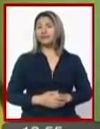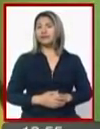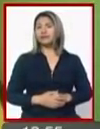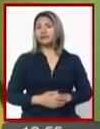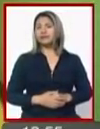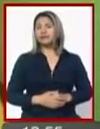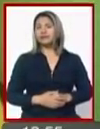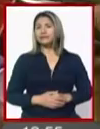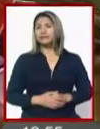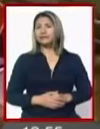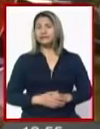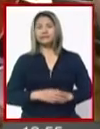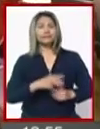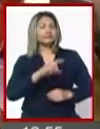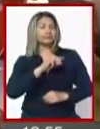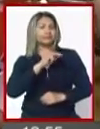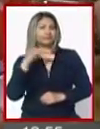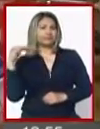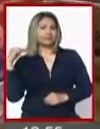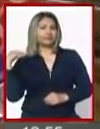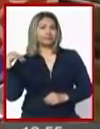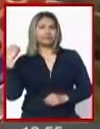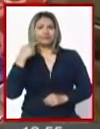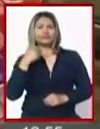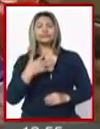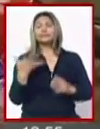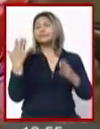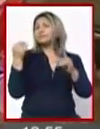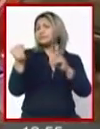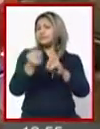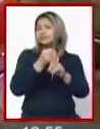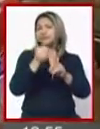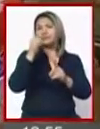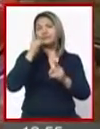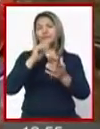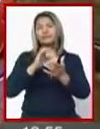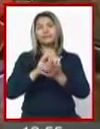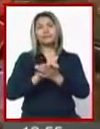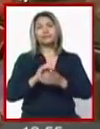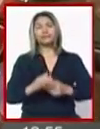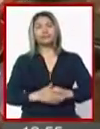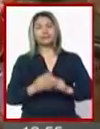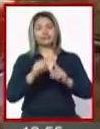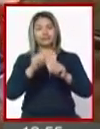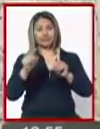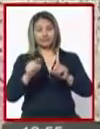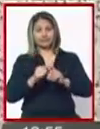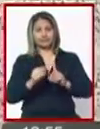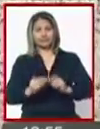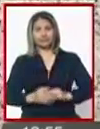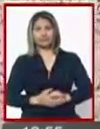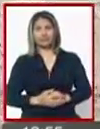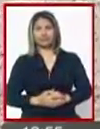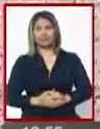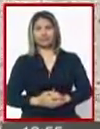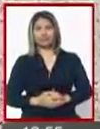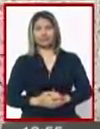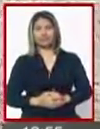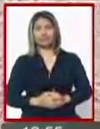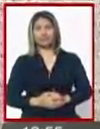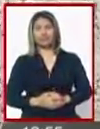cual ha recibido una denuncia de agresiones a su pareja que se encontraba en estado de